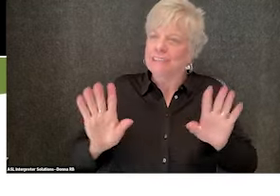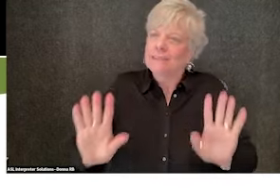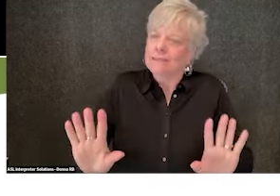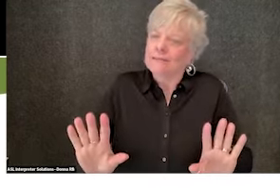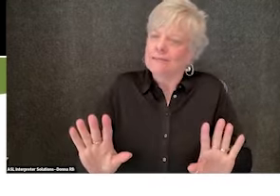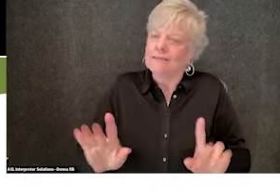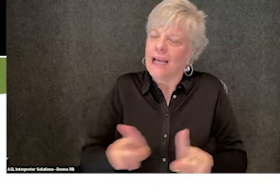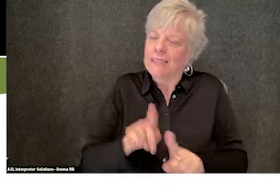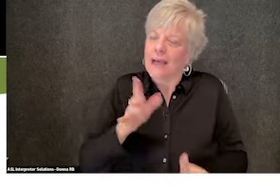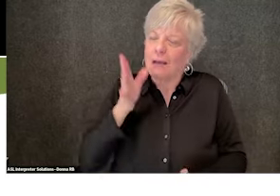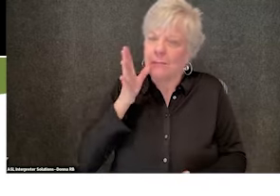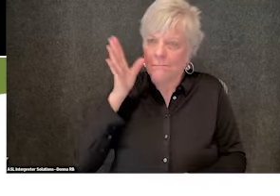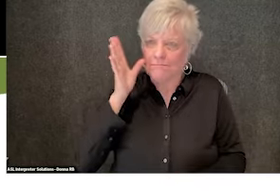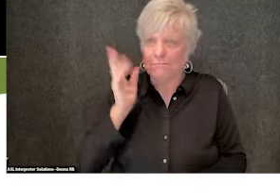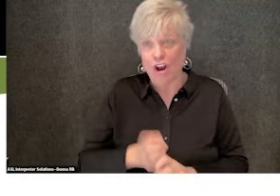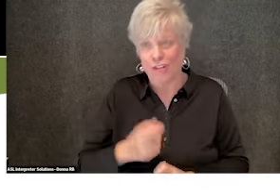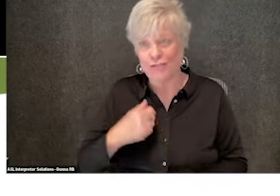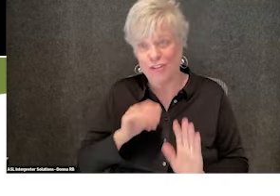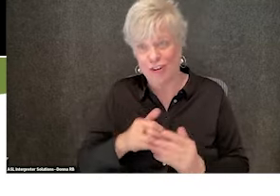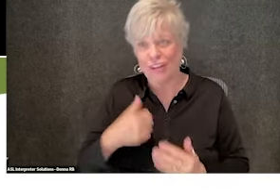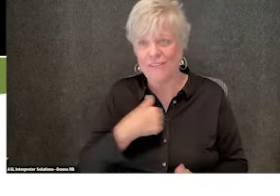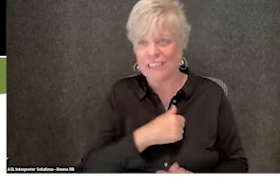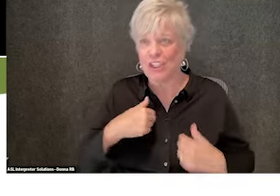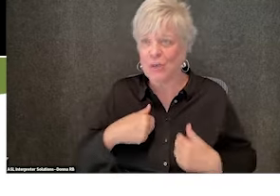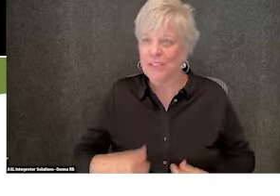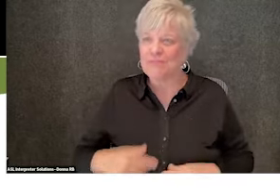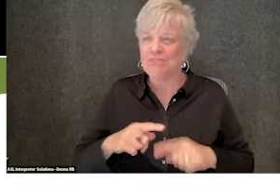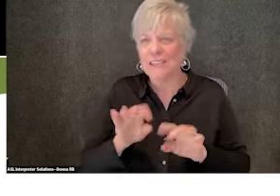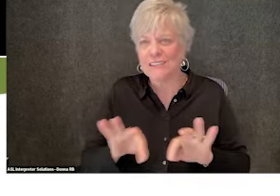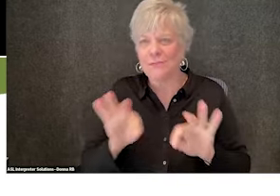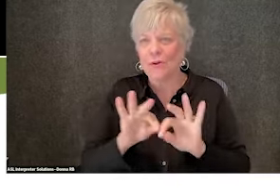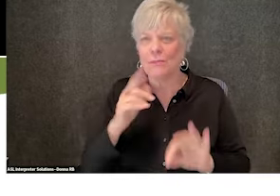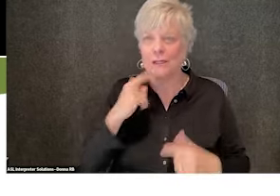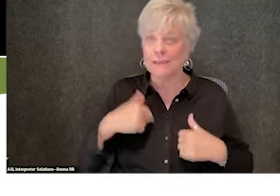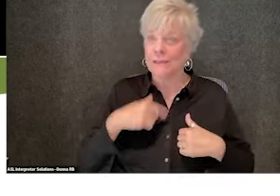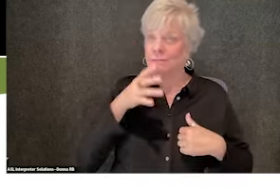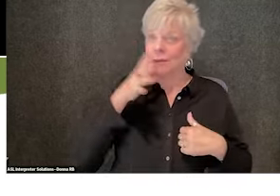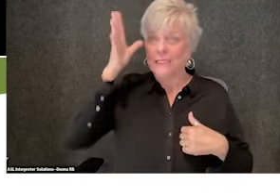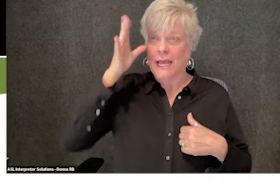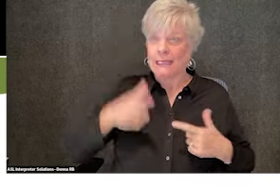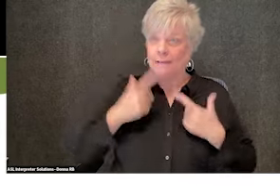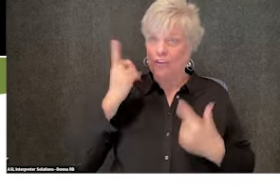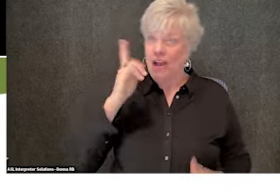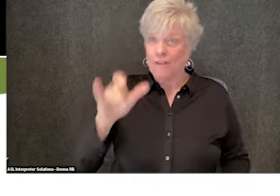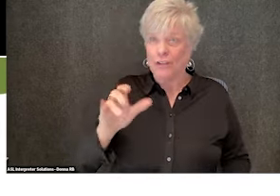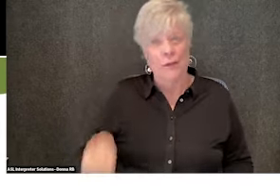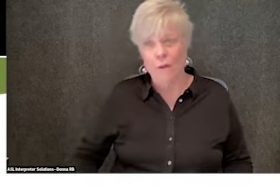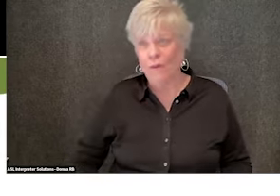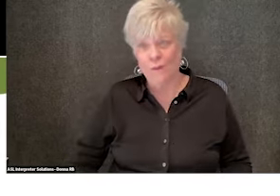las oportunidades de tomar sus propias decisiones para poder ensayarse, para poder